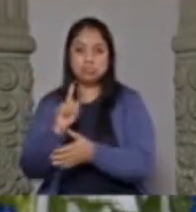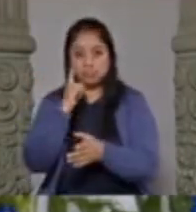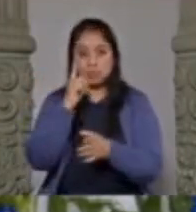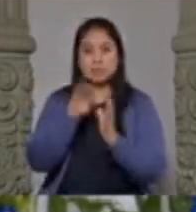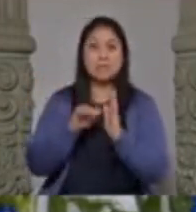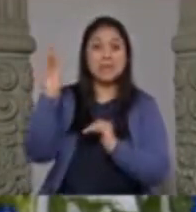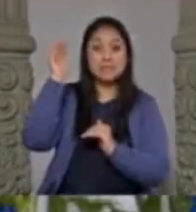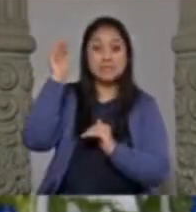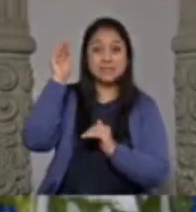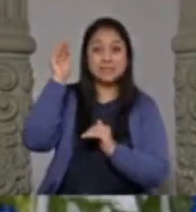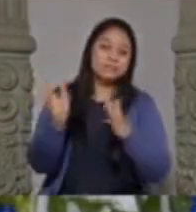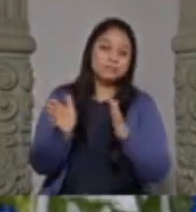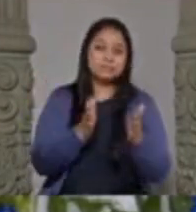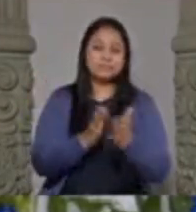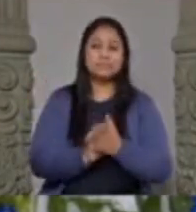o que va a ser